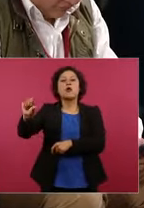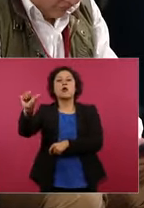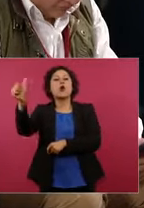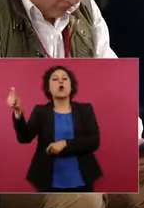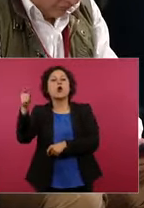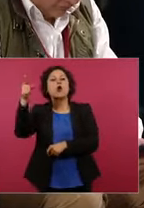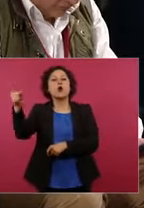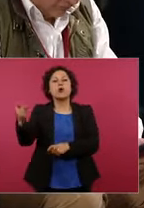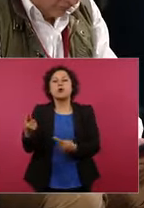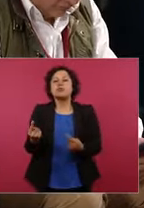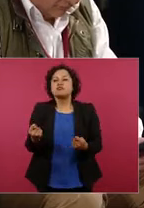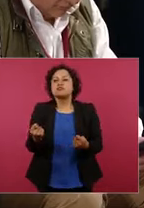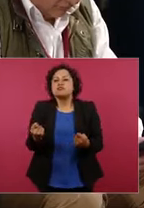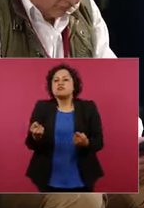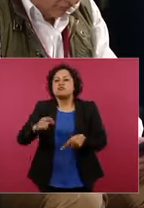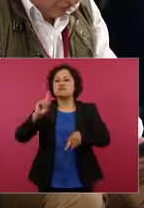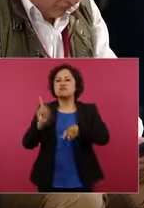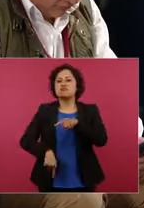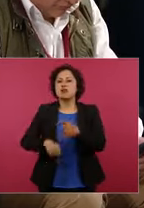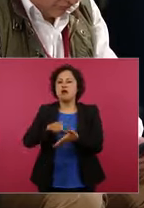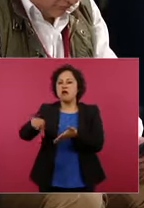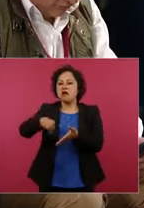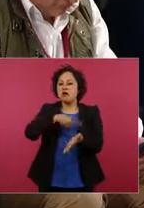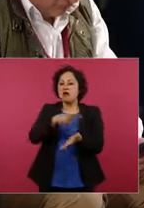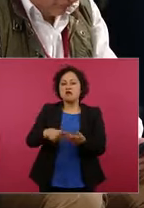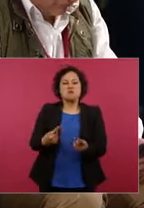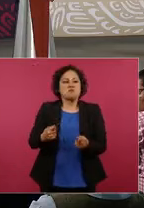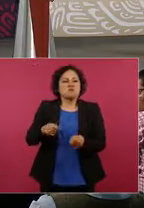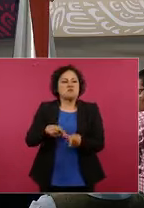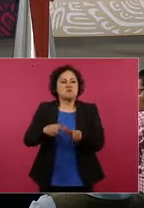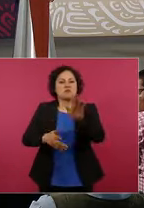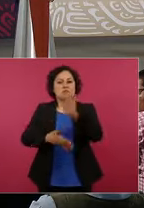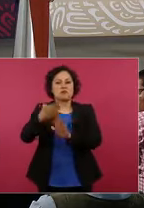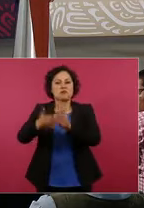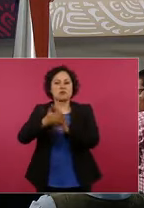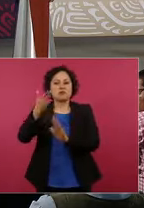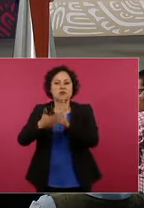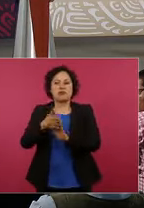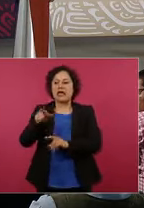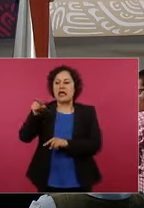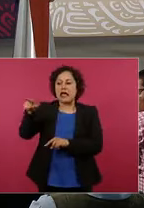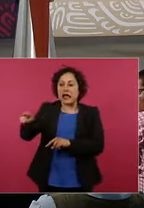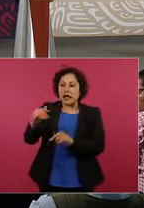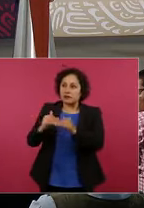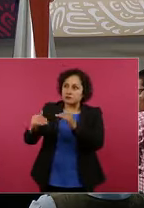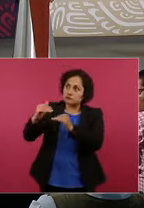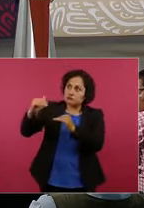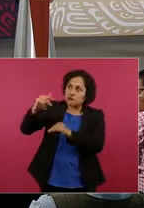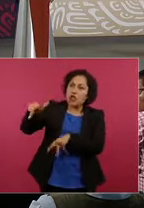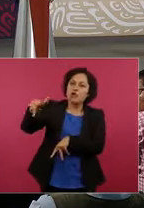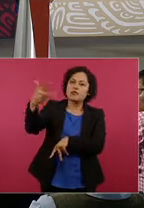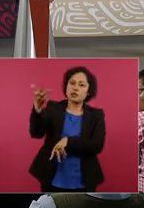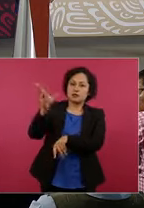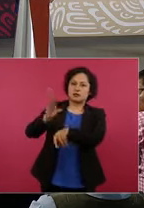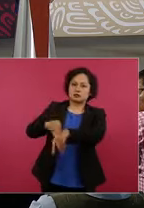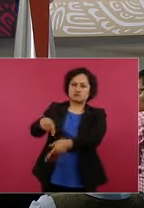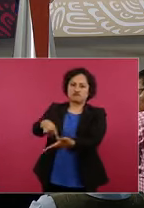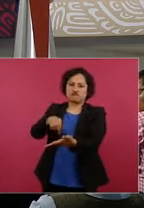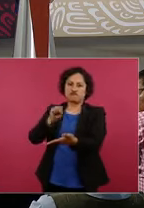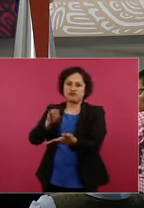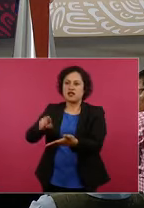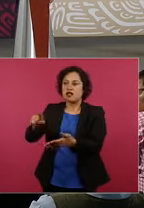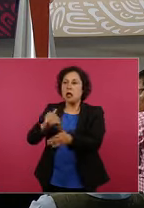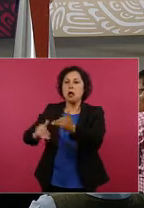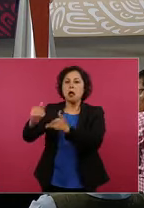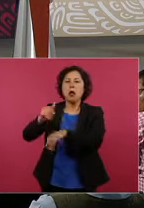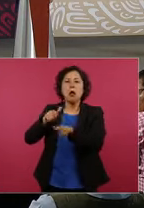sigo construyendo, el que tiene autorización para 13, pues ya lleva 30. ¿Con el respaldo de quiénes? Me queda claro